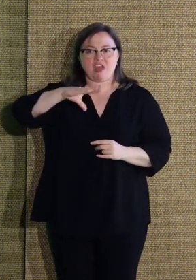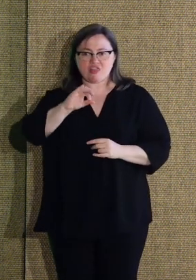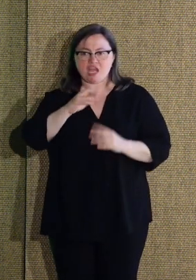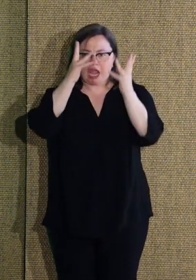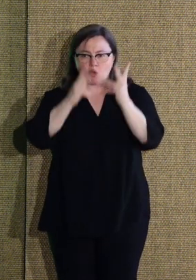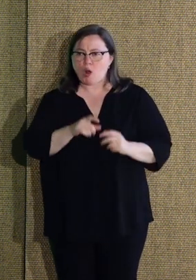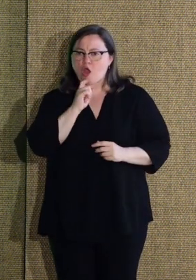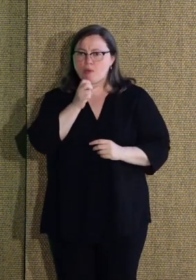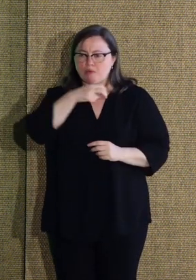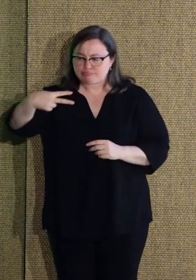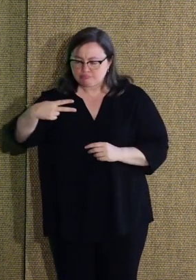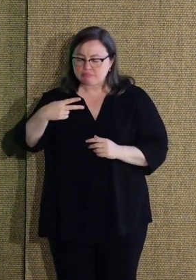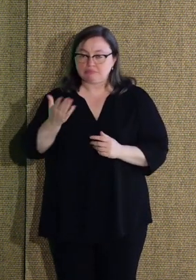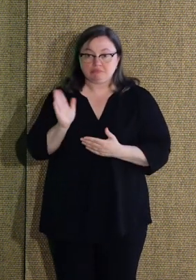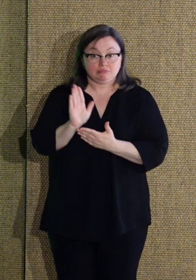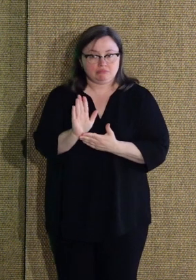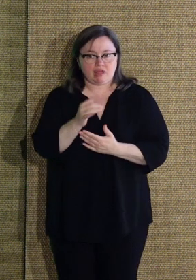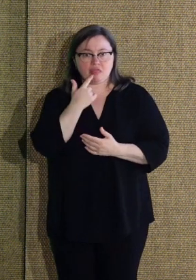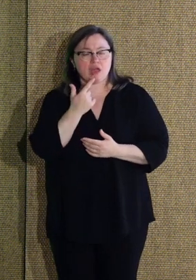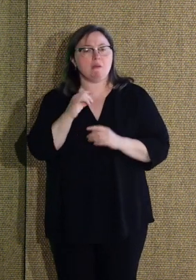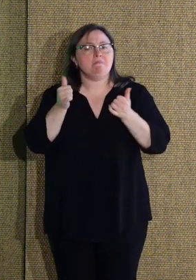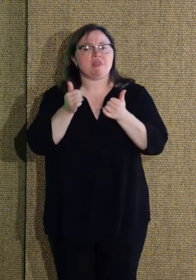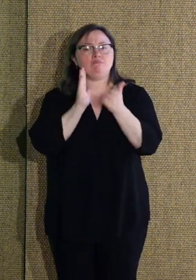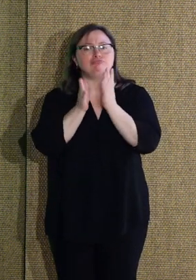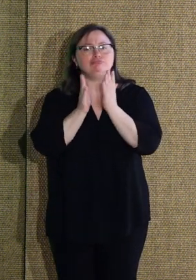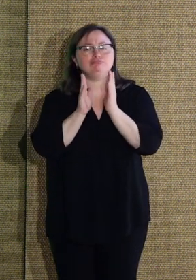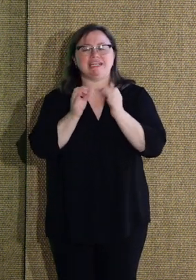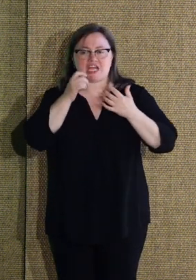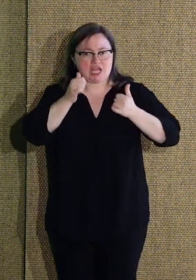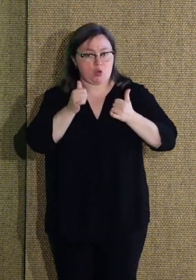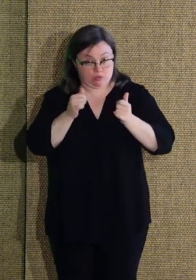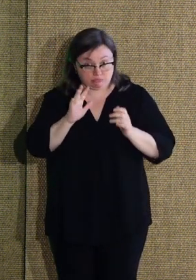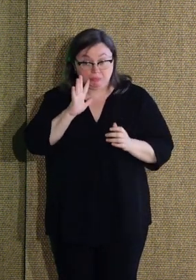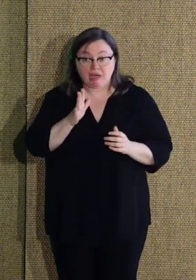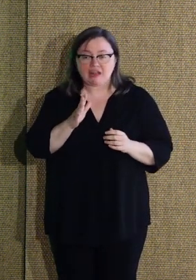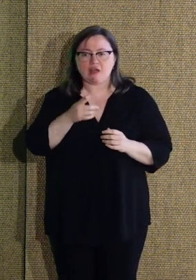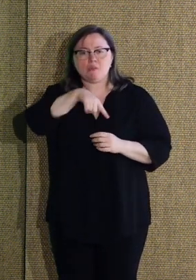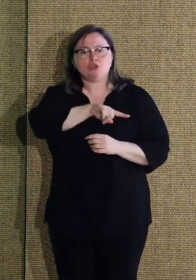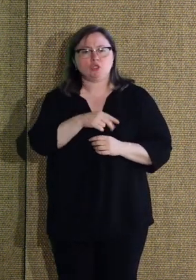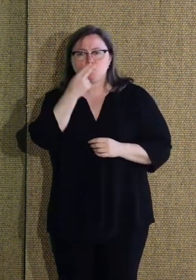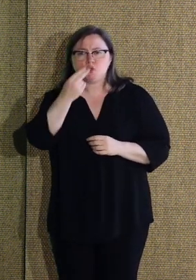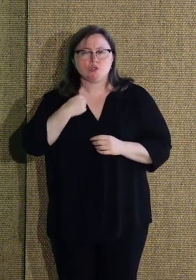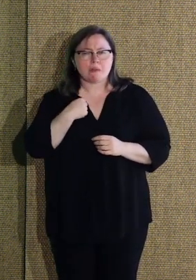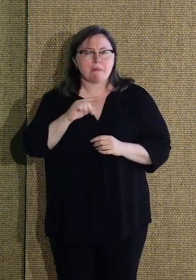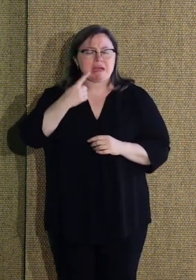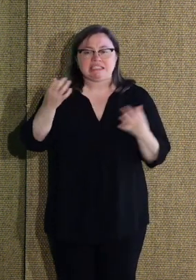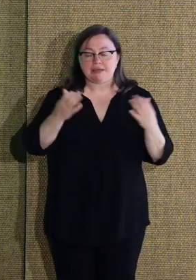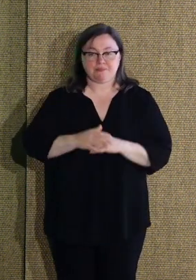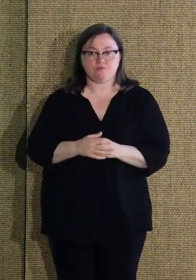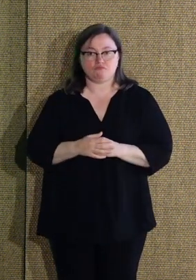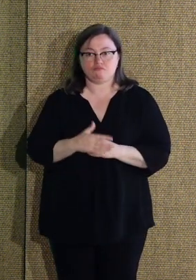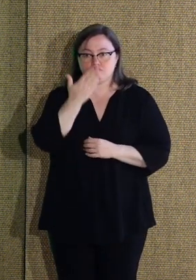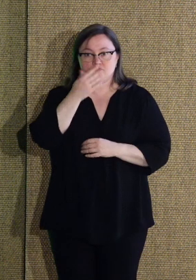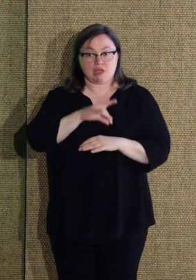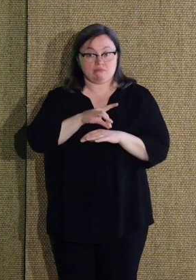corporal, Y les dijimos que íbamos a empezar a tratar sobre temas de salud, que qué era lo que a ellos más les interesaba. Y la verdad es